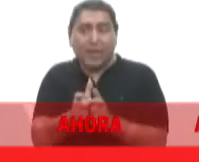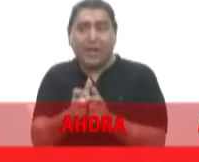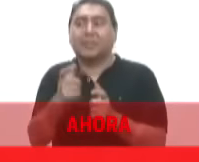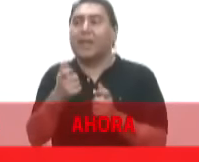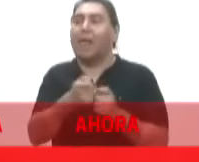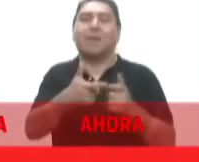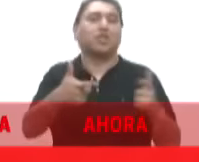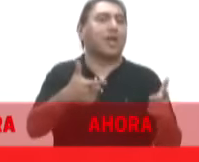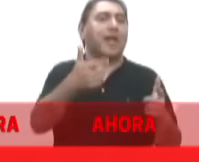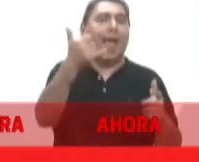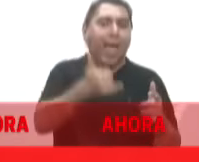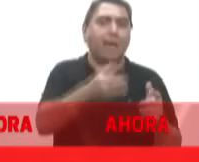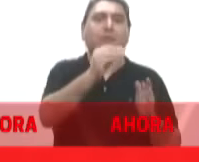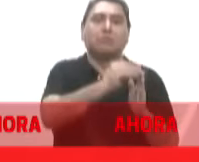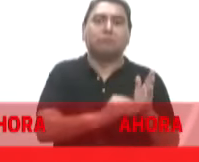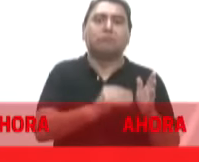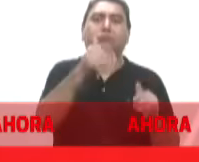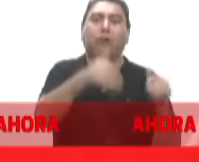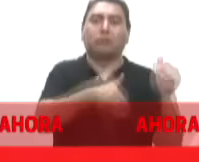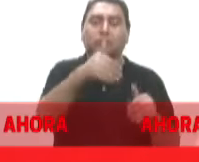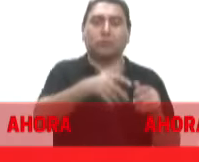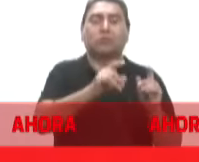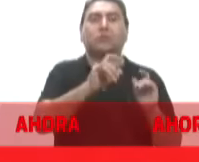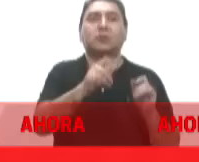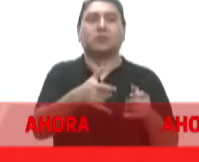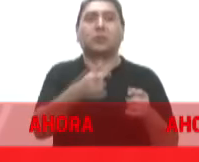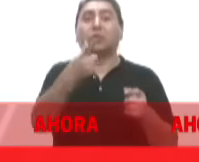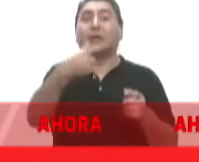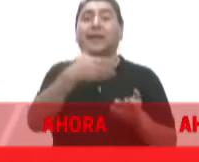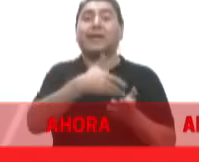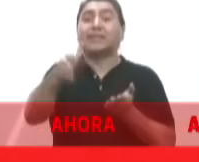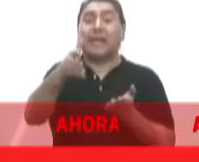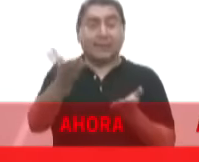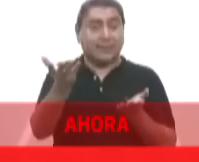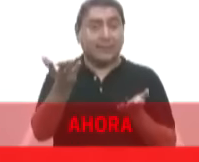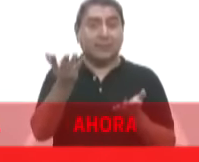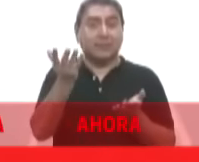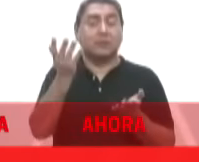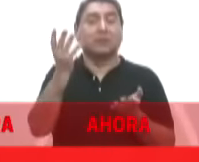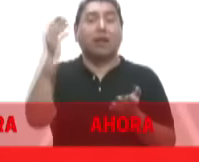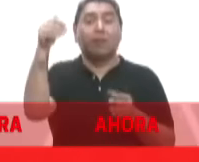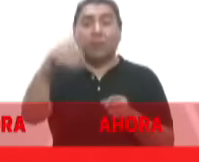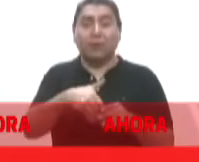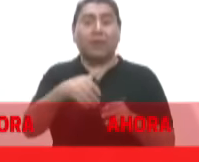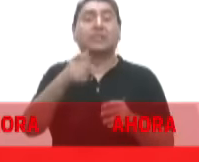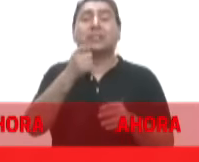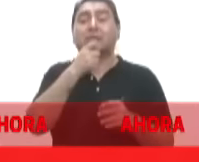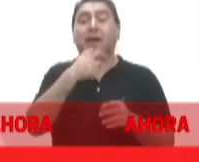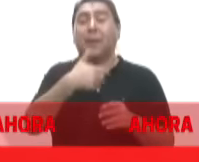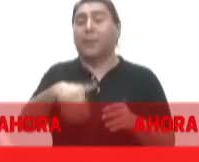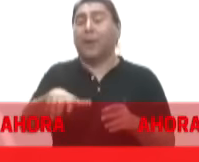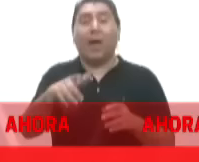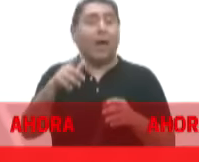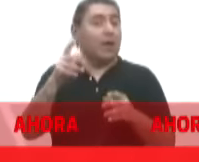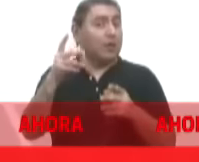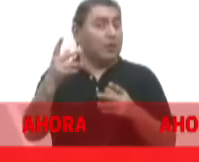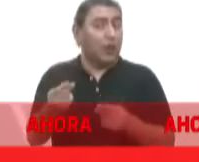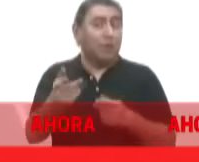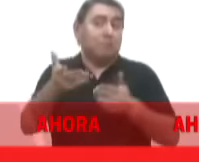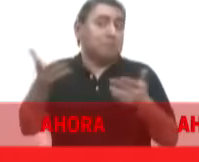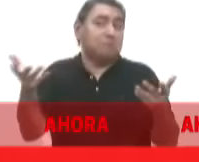en todos, porque entonces ustedes rechacen, se vota, y si sale negativo, sale negativo.